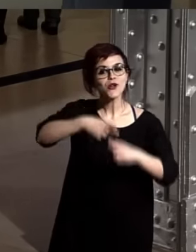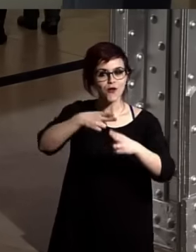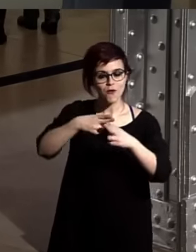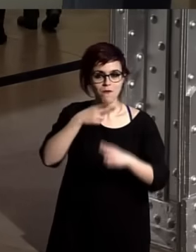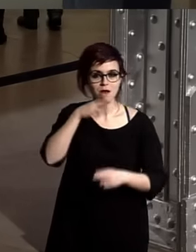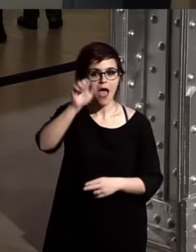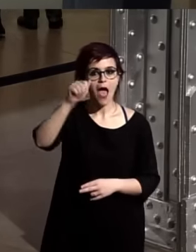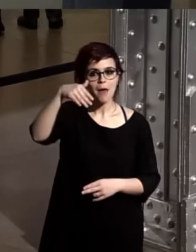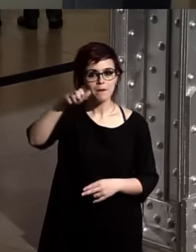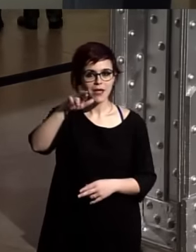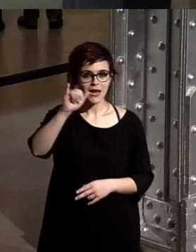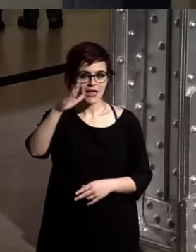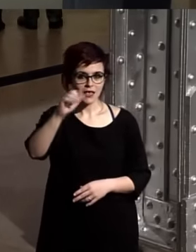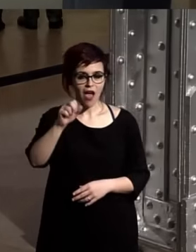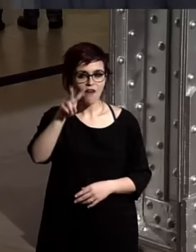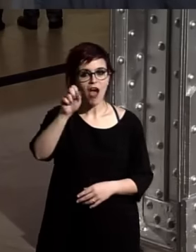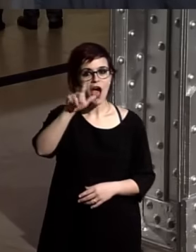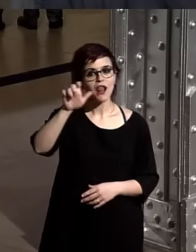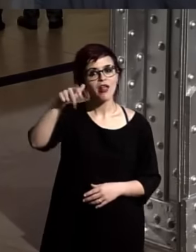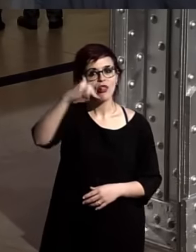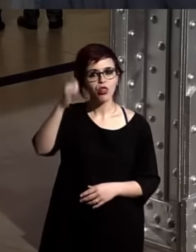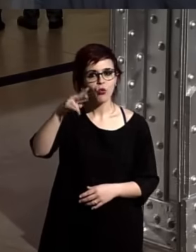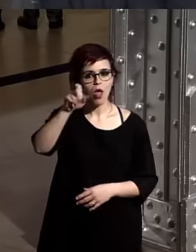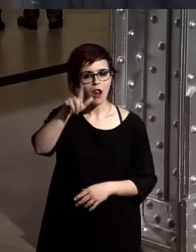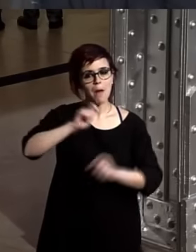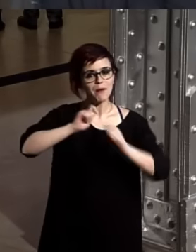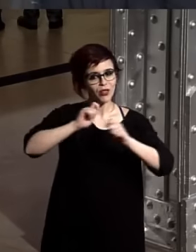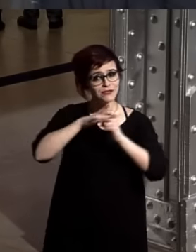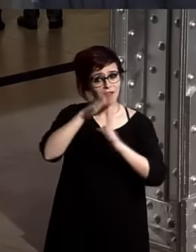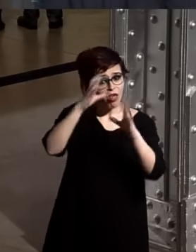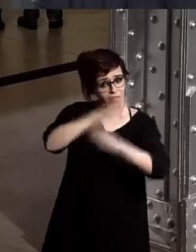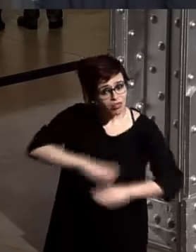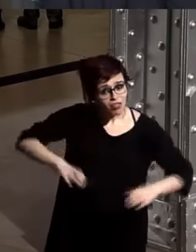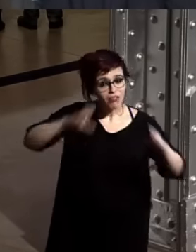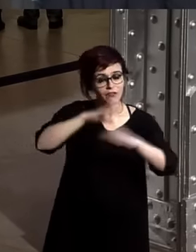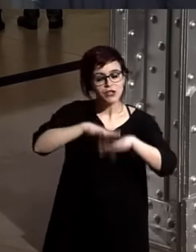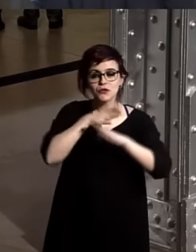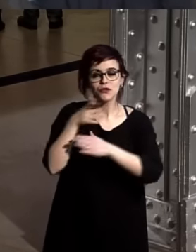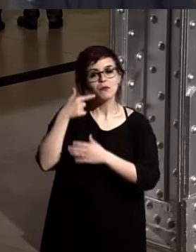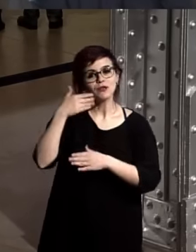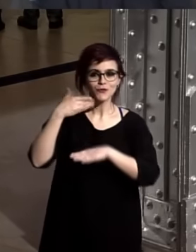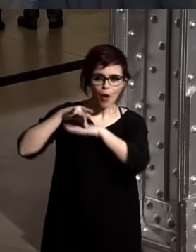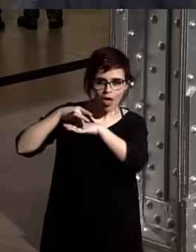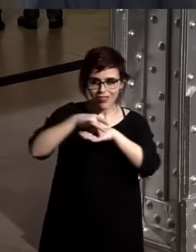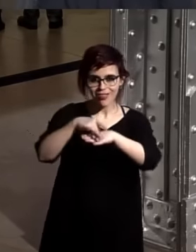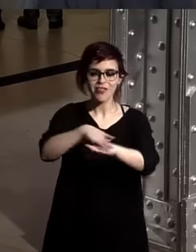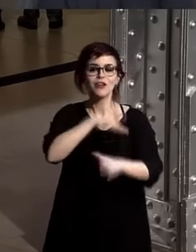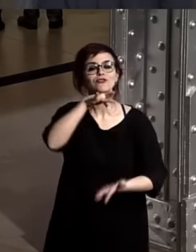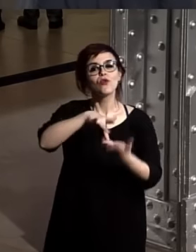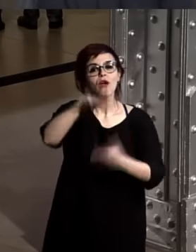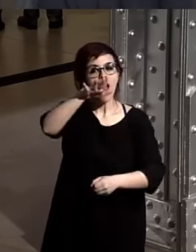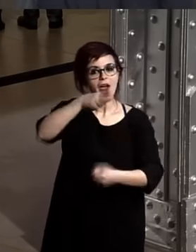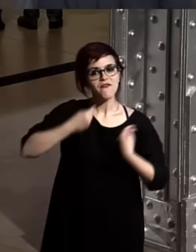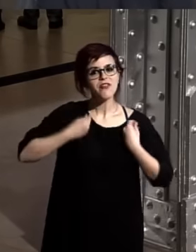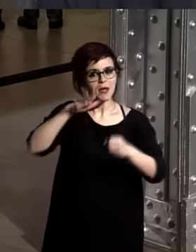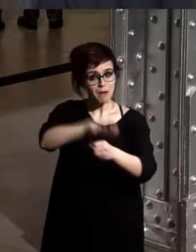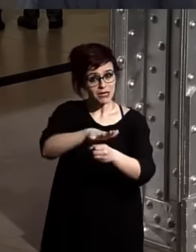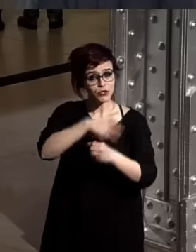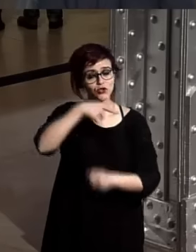acompaño periodista científica y me dedico a conducir por este hay vida en martes bueno tenemos un